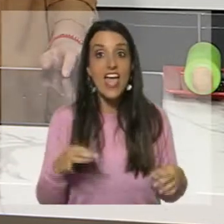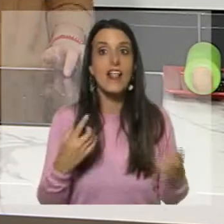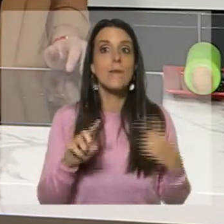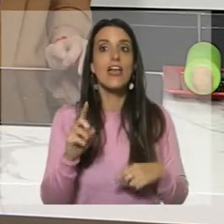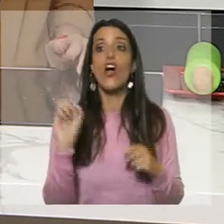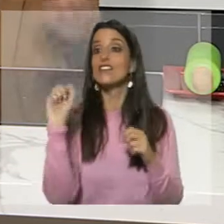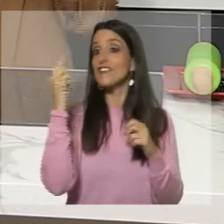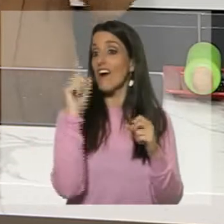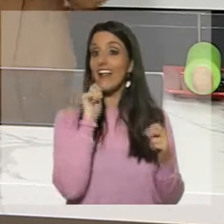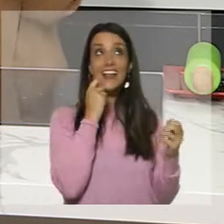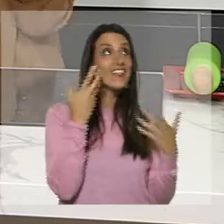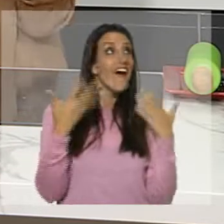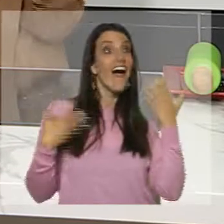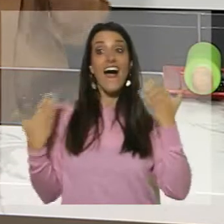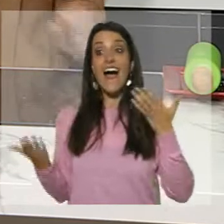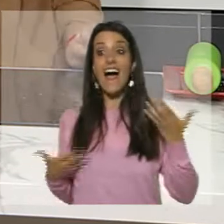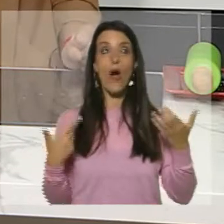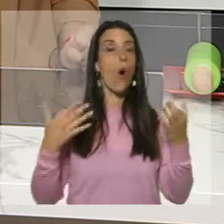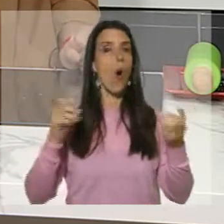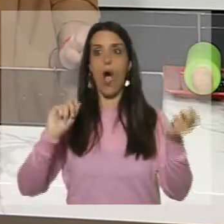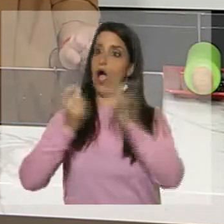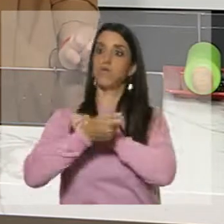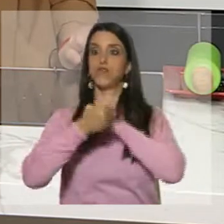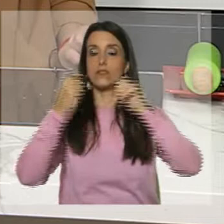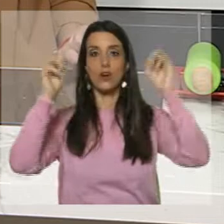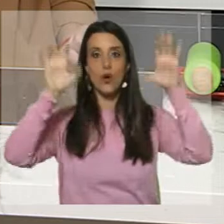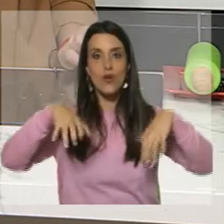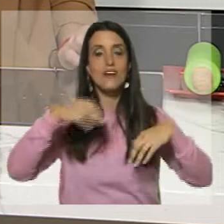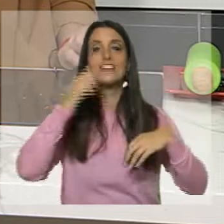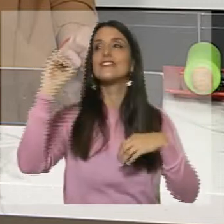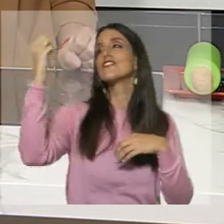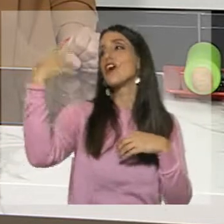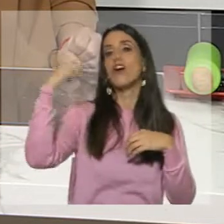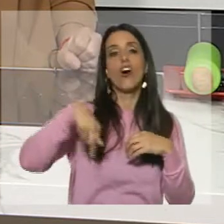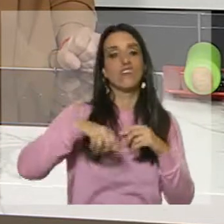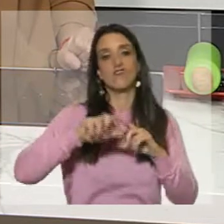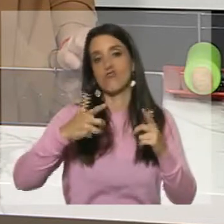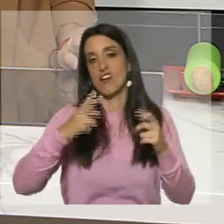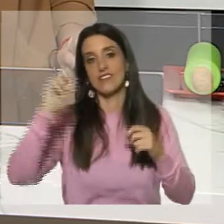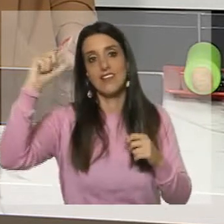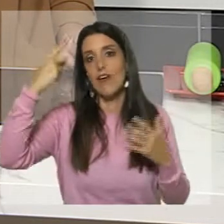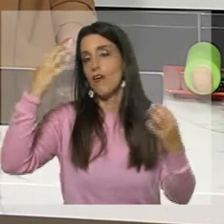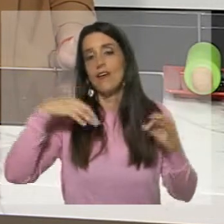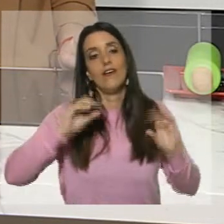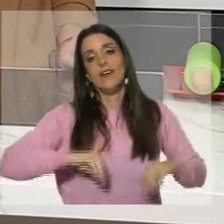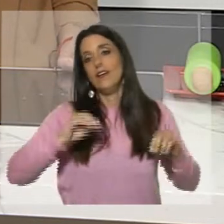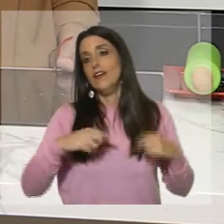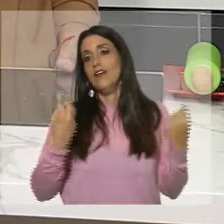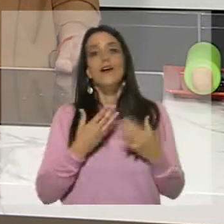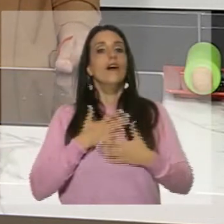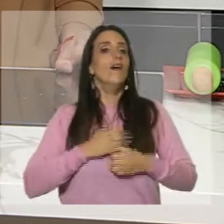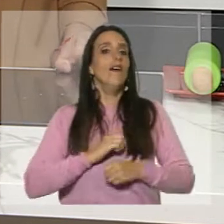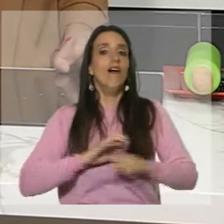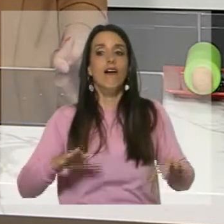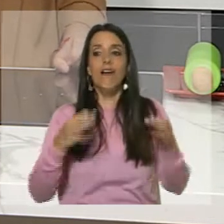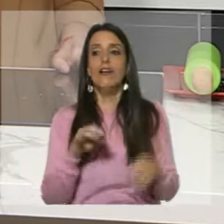el solcito, el solcito, calorcito, esto que decimos nosotros, ay, cuando sale el sol, hoy no sale el sol, me parece que pero está ideal para